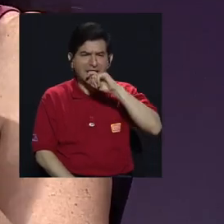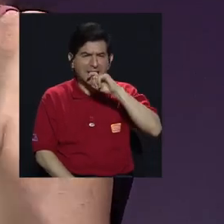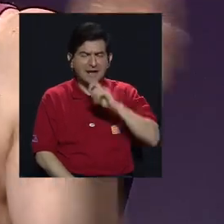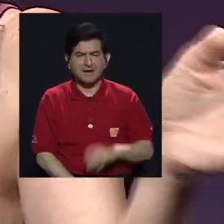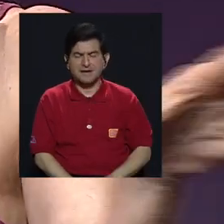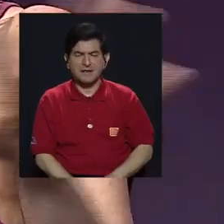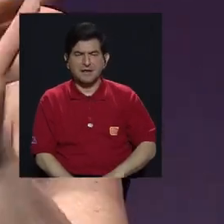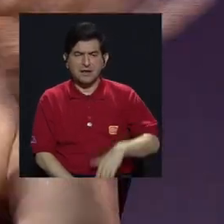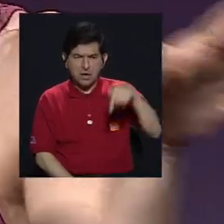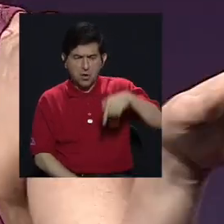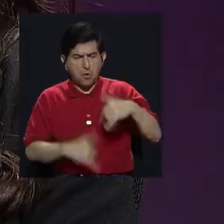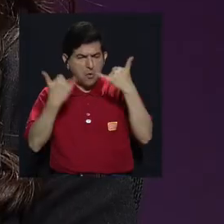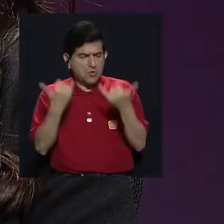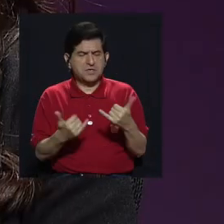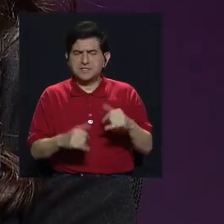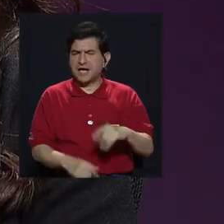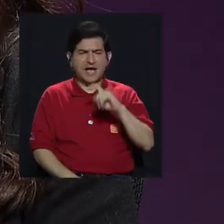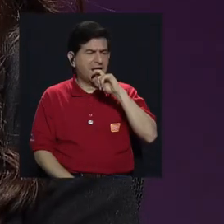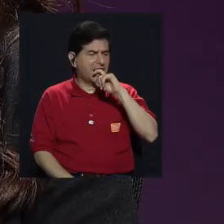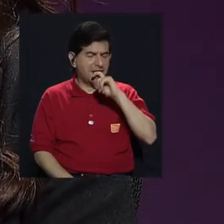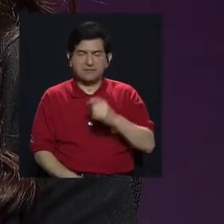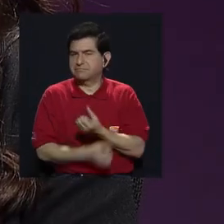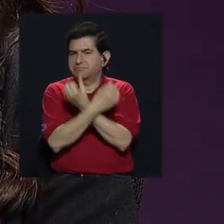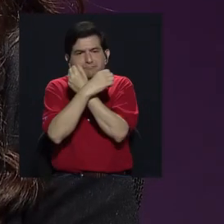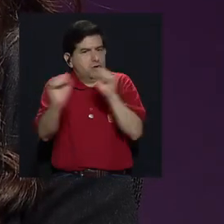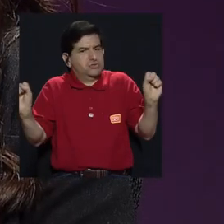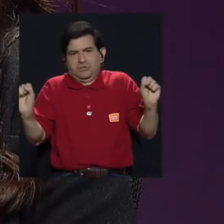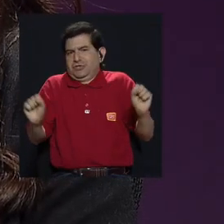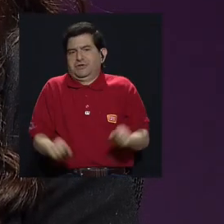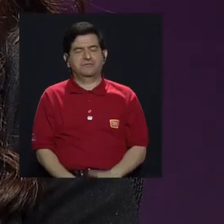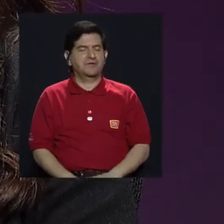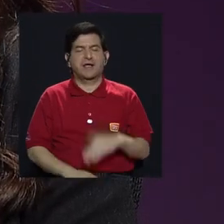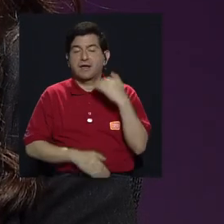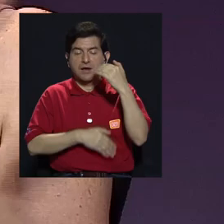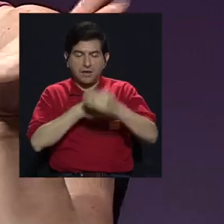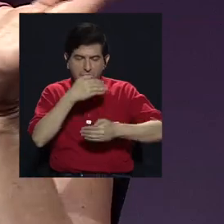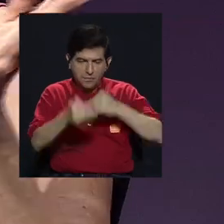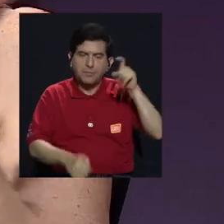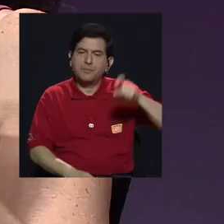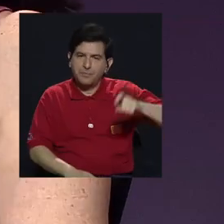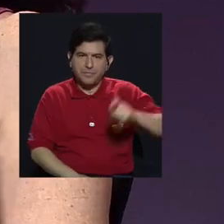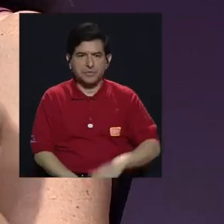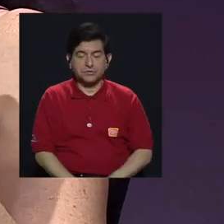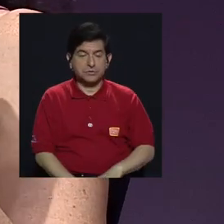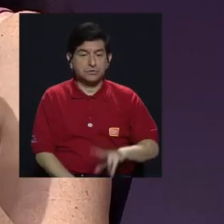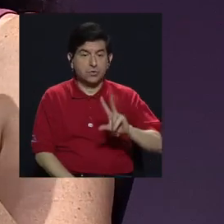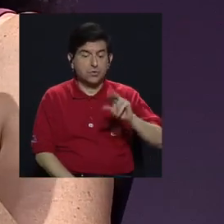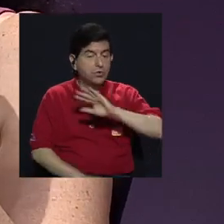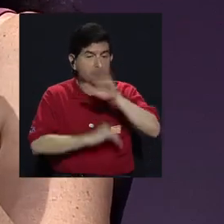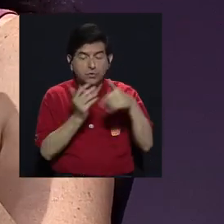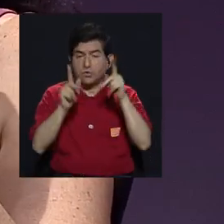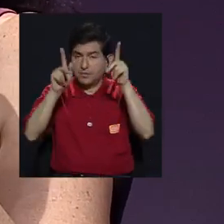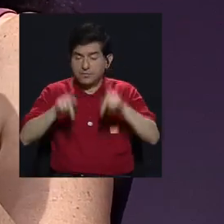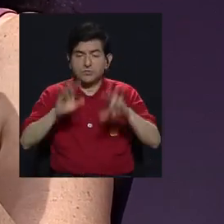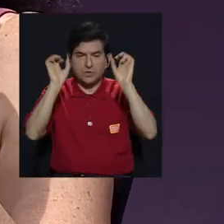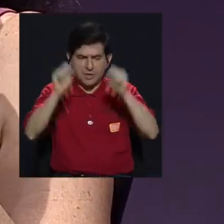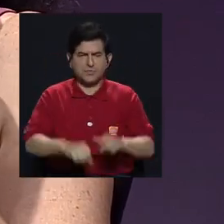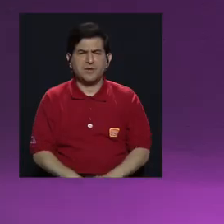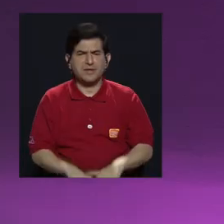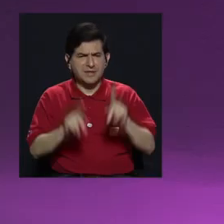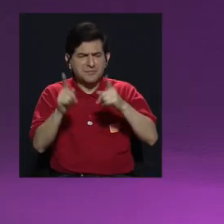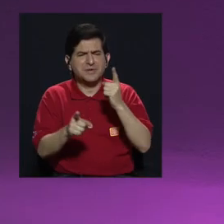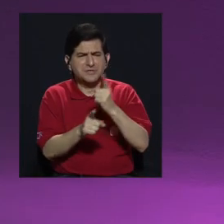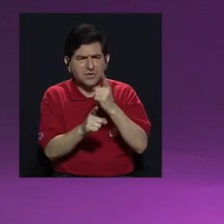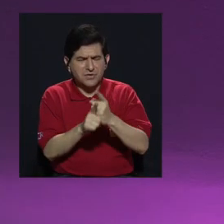como decir, hoy ya no sea celosa, es imposible, ¿verdad? Es todo un proceso. Por eso decía Katherine, no cualquiera puede, ¿verdad? ¿Quiénes son